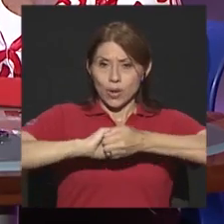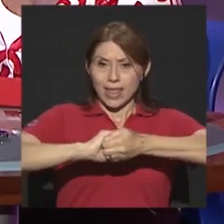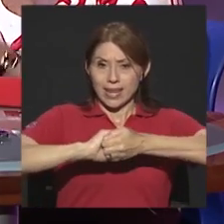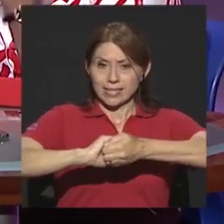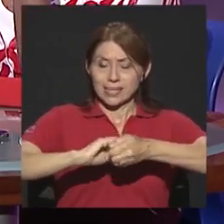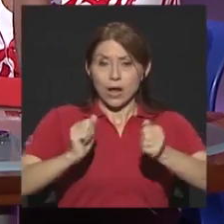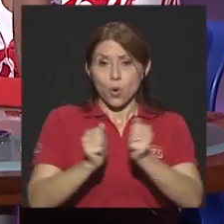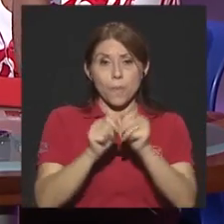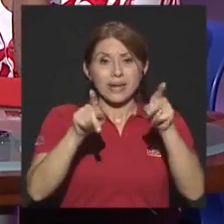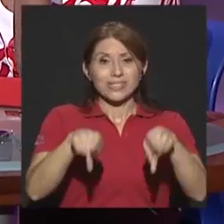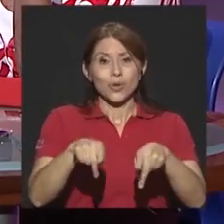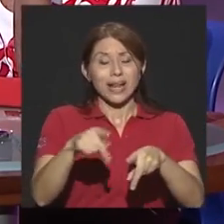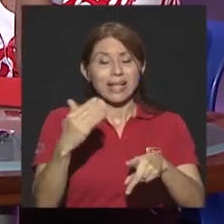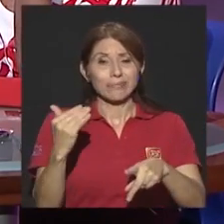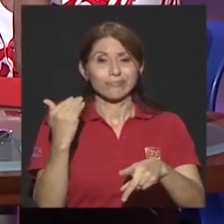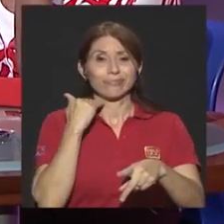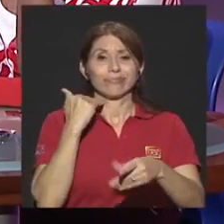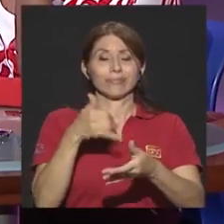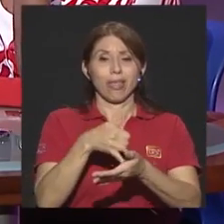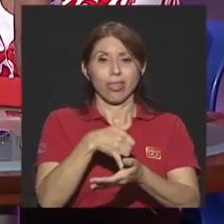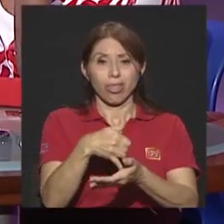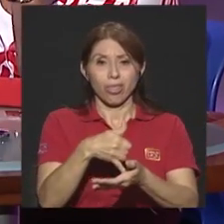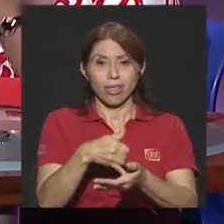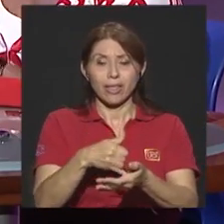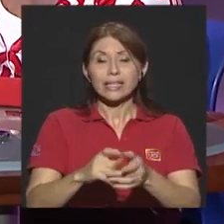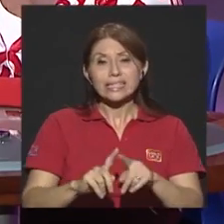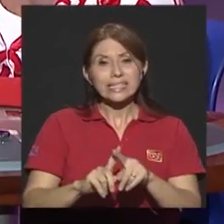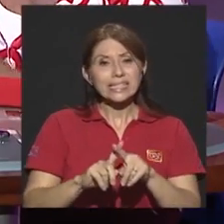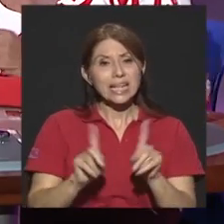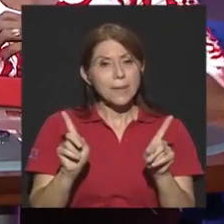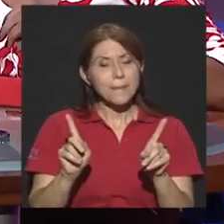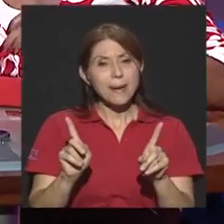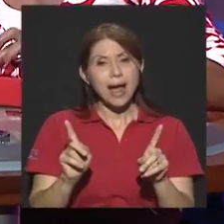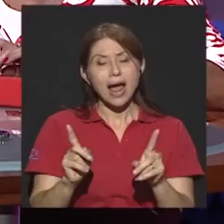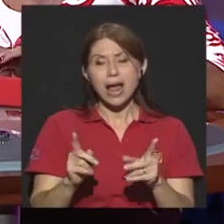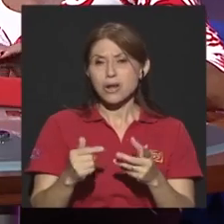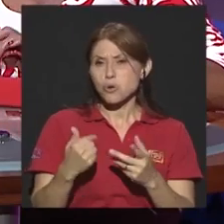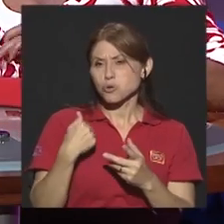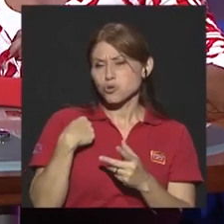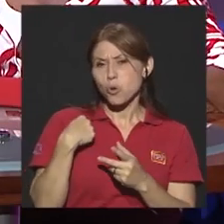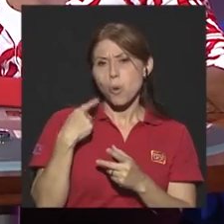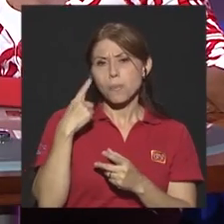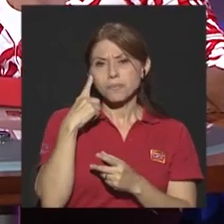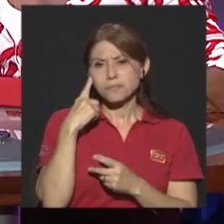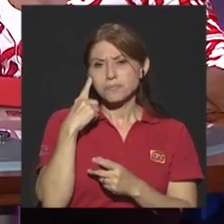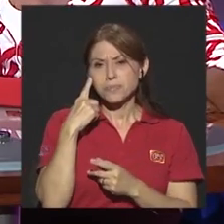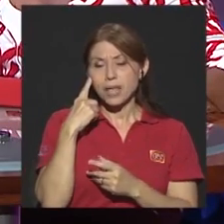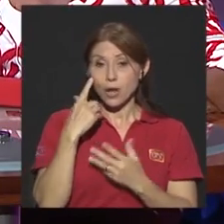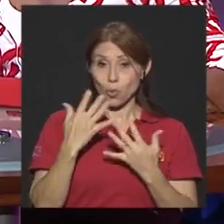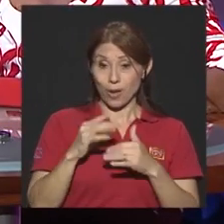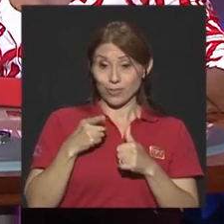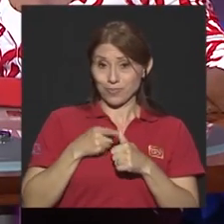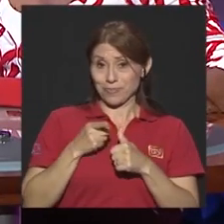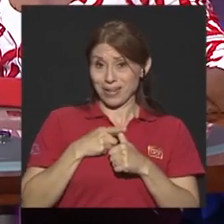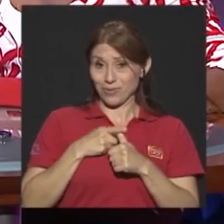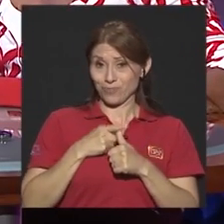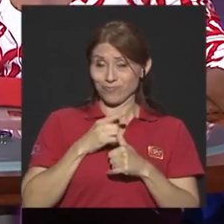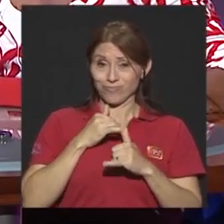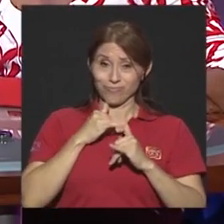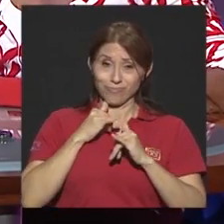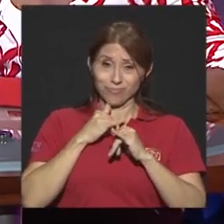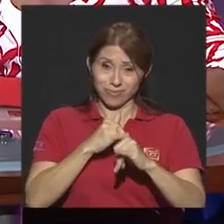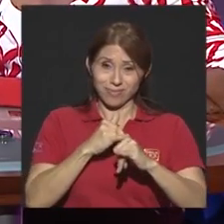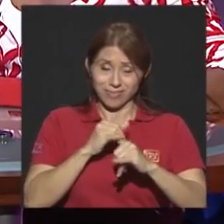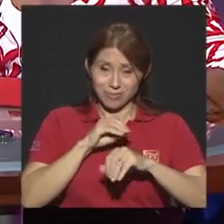embargo, no tarda en darse, yo más o menos conté que pasaron unas 4 horas después de esa denuncia, del boom en las